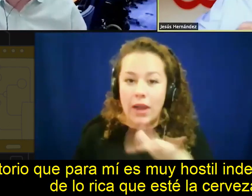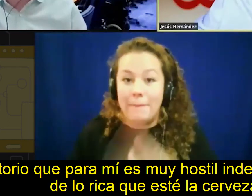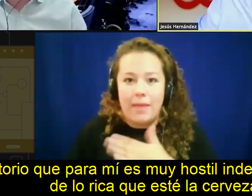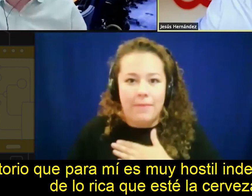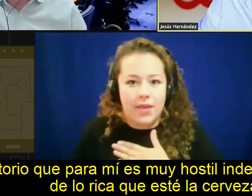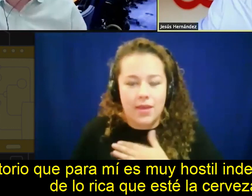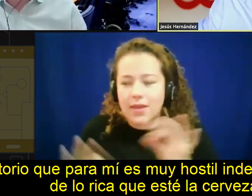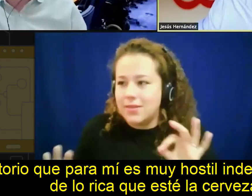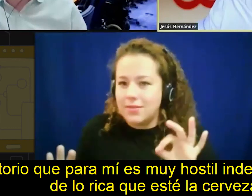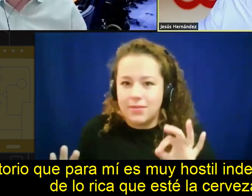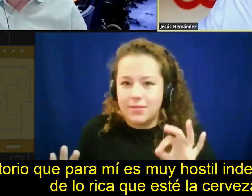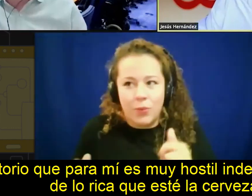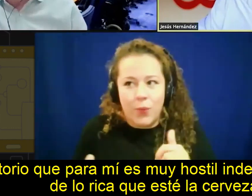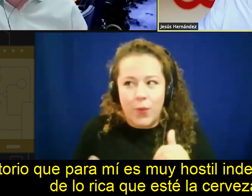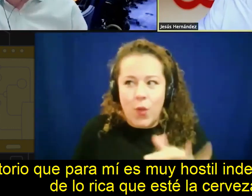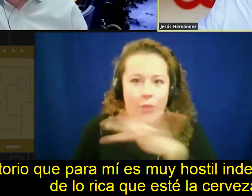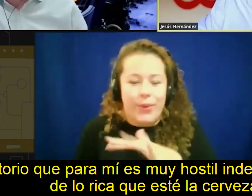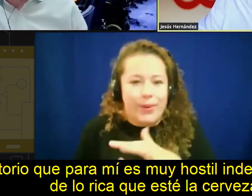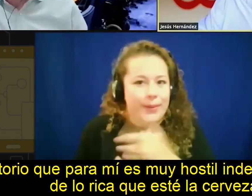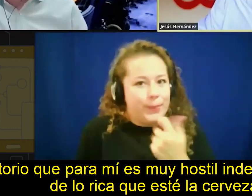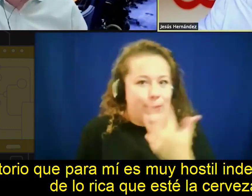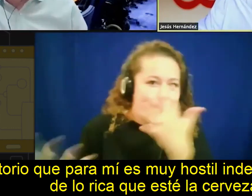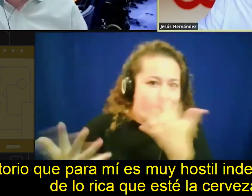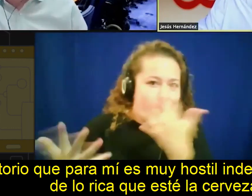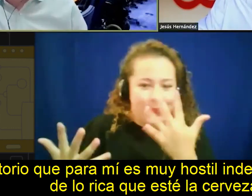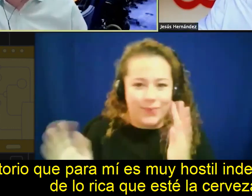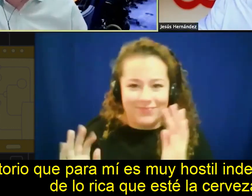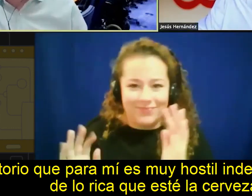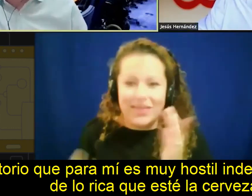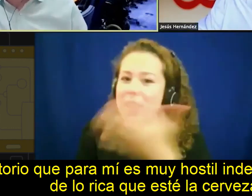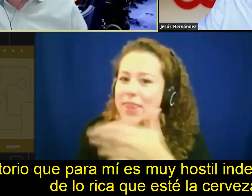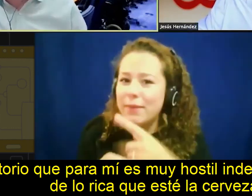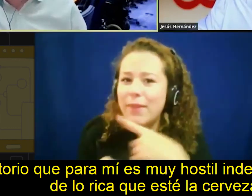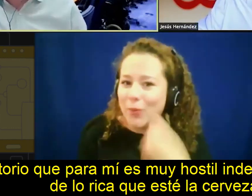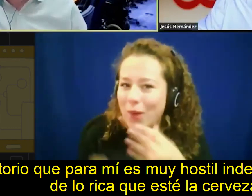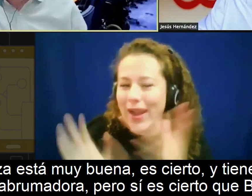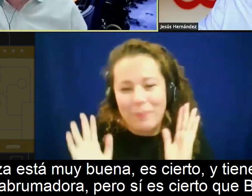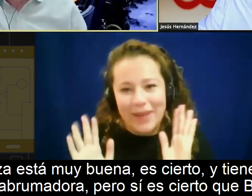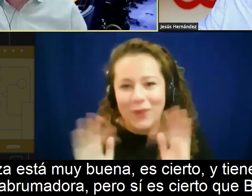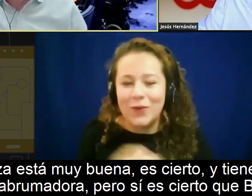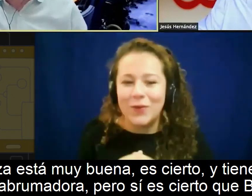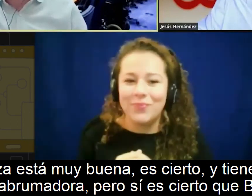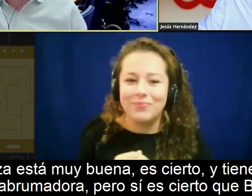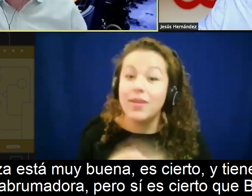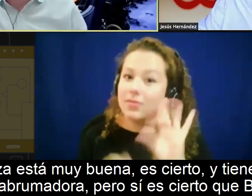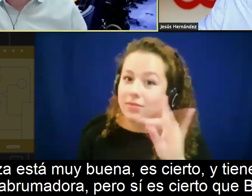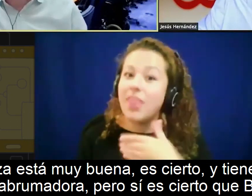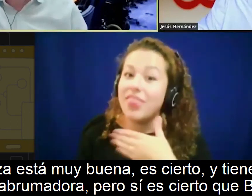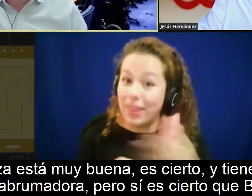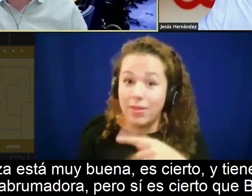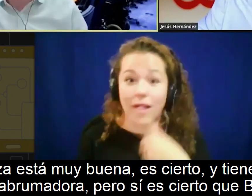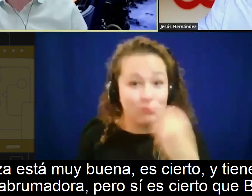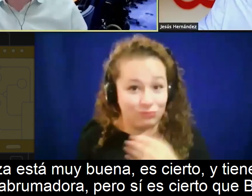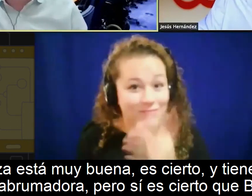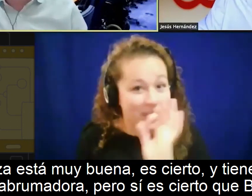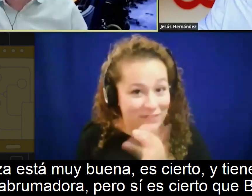muy, muy hostil, independientemente de lo rica que esté la cerveza. Pero es un territorio hostil. Sí, la cerveza está muy buena, eso es cierto,